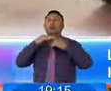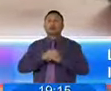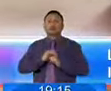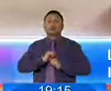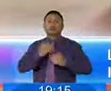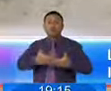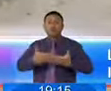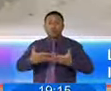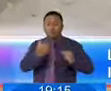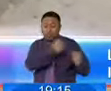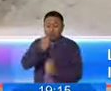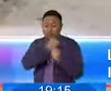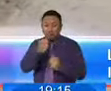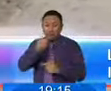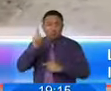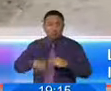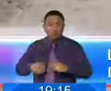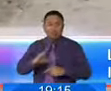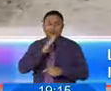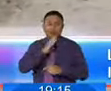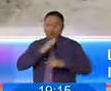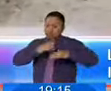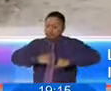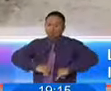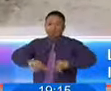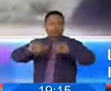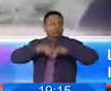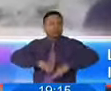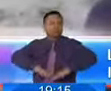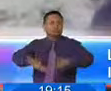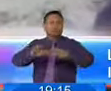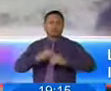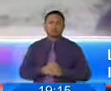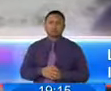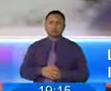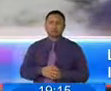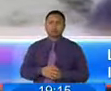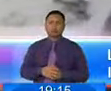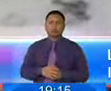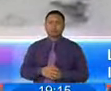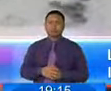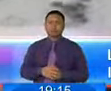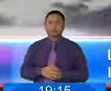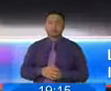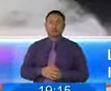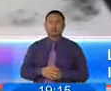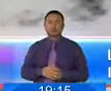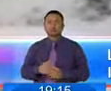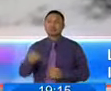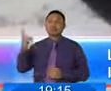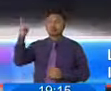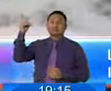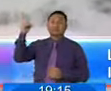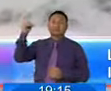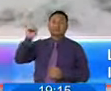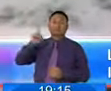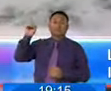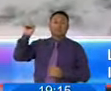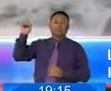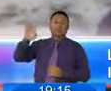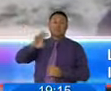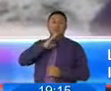ni con escobas ni nada, porque el agua igual sigue penetrando. Nos mira que nos bota todita el agua de la cruz, ya